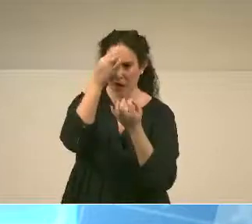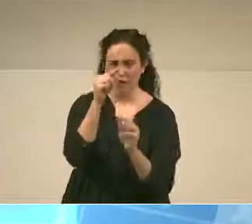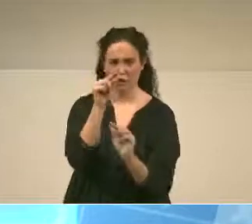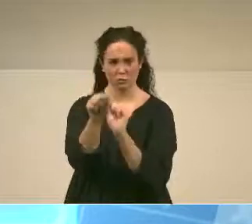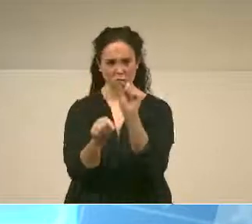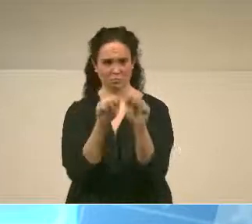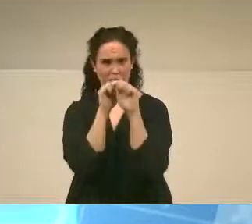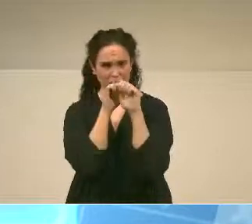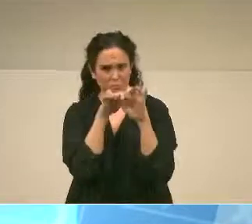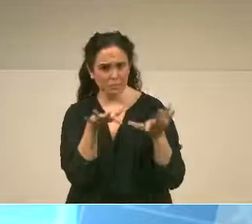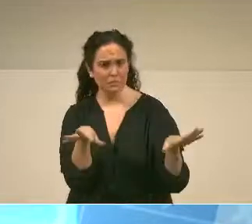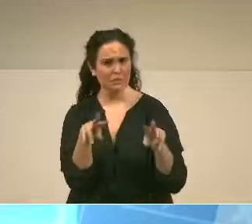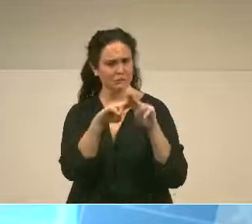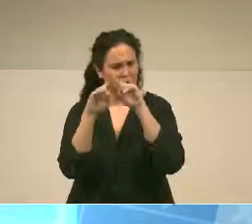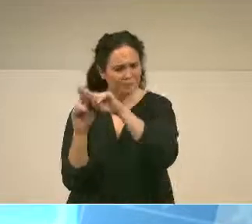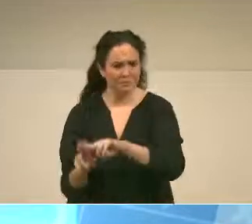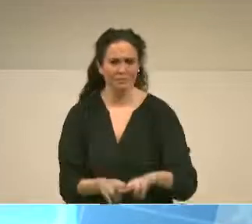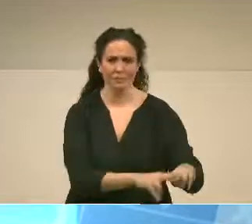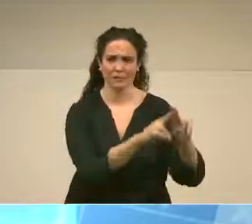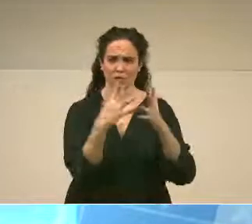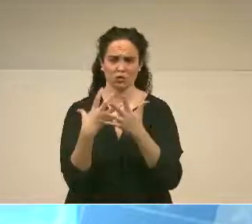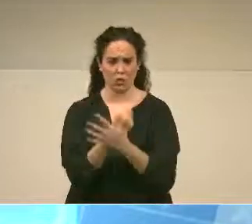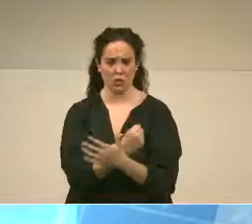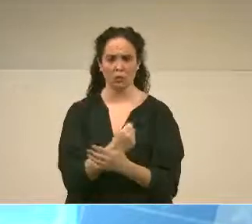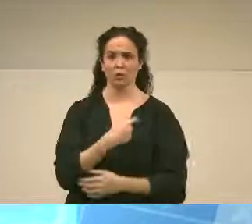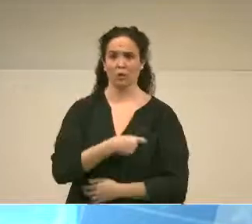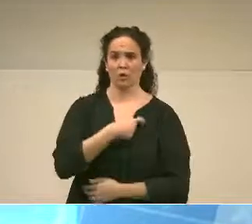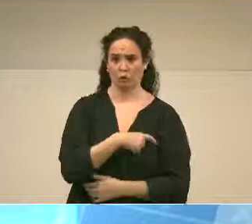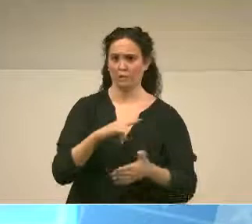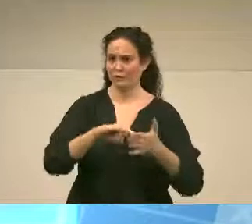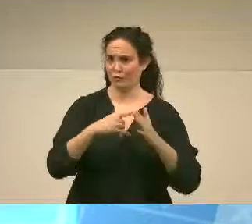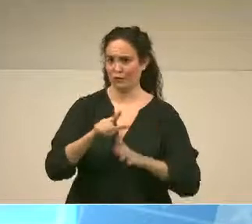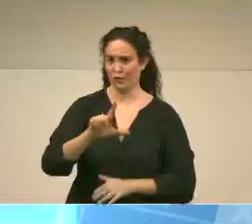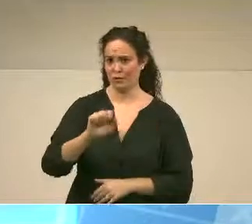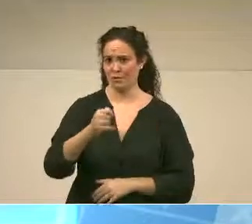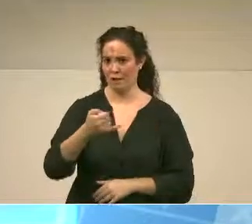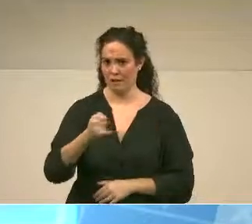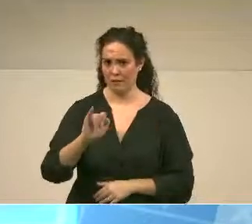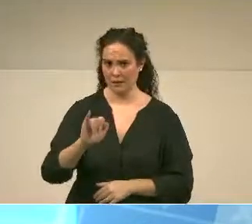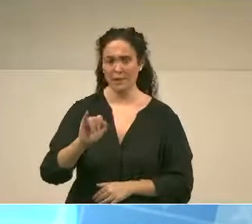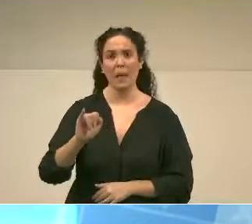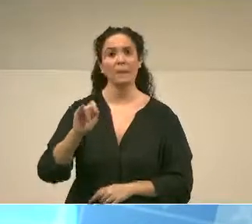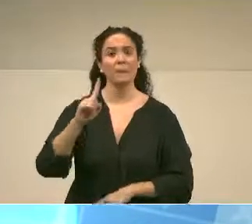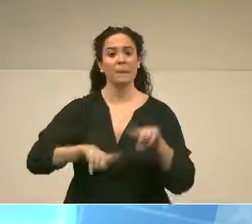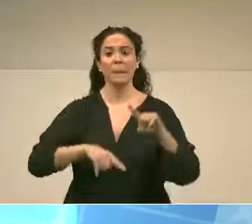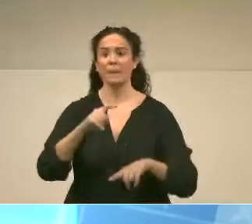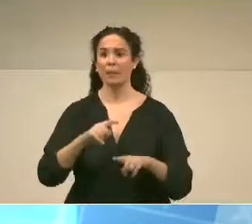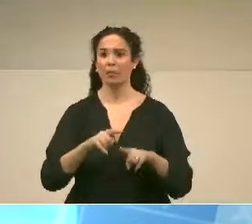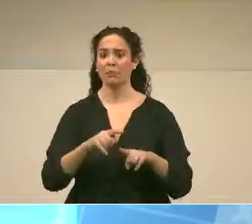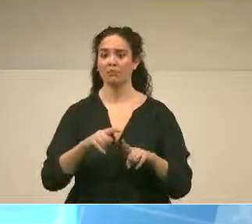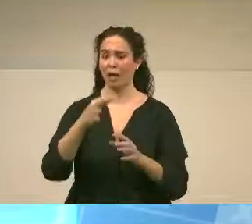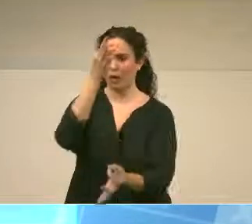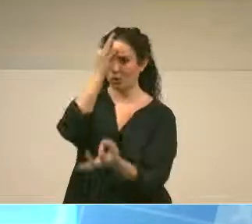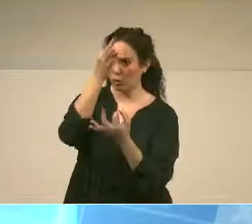las indicaciones que nos realice el Comité Técnico del ABI y, en función de la evolución de esos